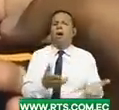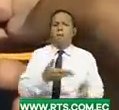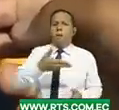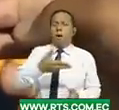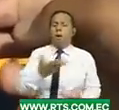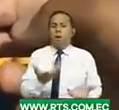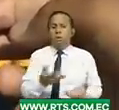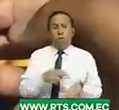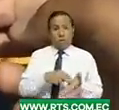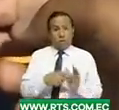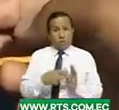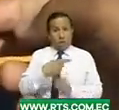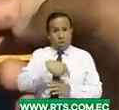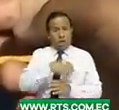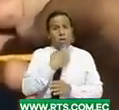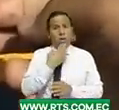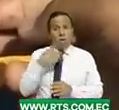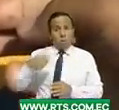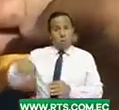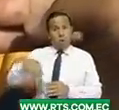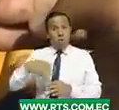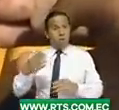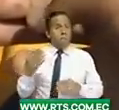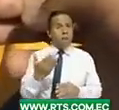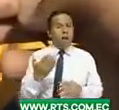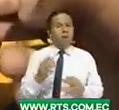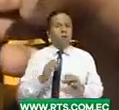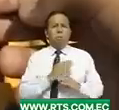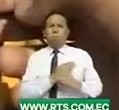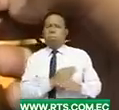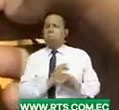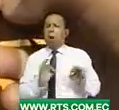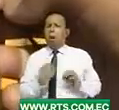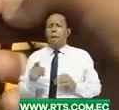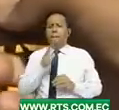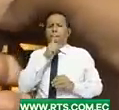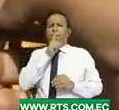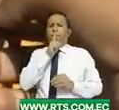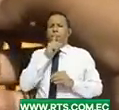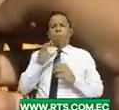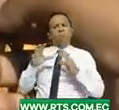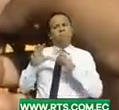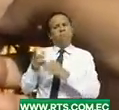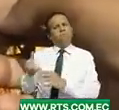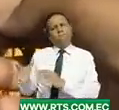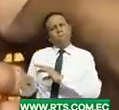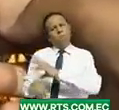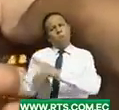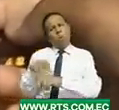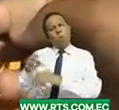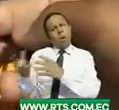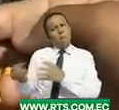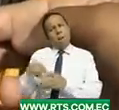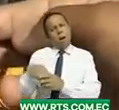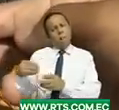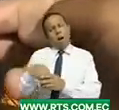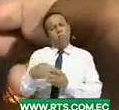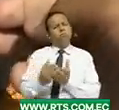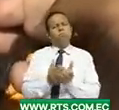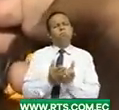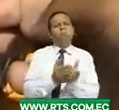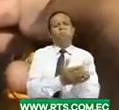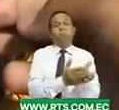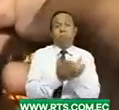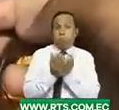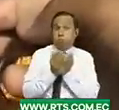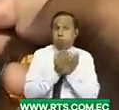los perjudicados, las víctimas no se han defendido, fueron sometidos, pero parece que en el hecho de que los atacantes se iban, hubo algún tema